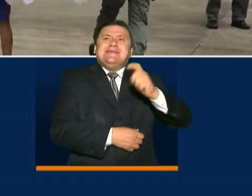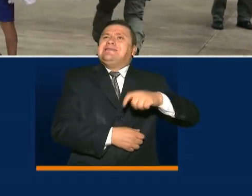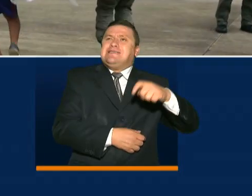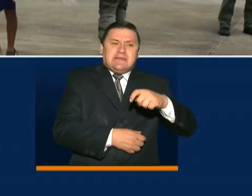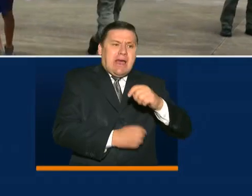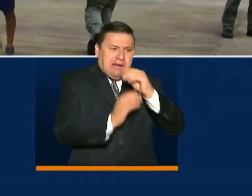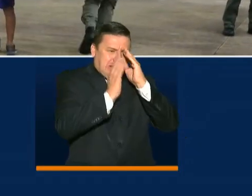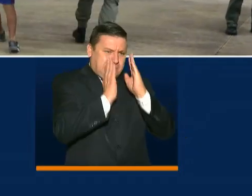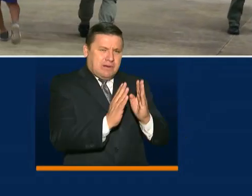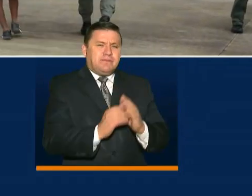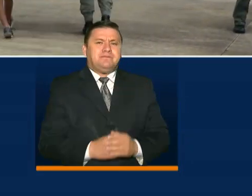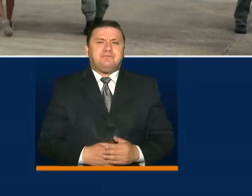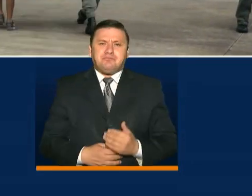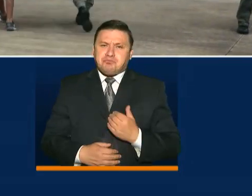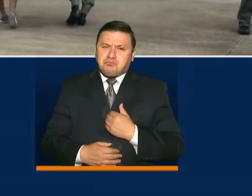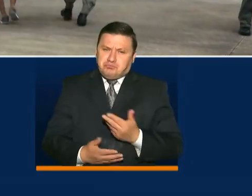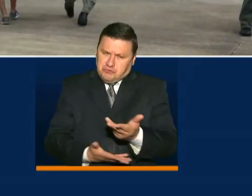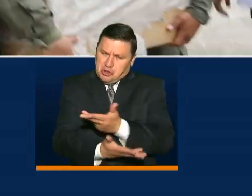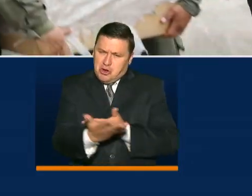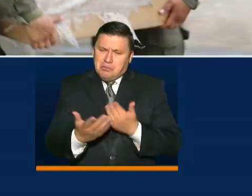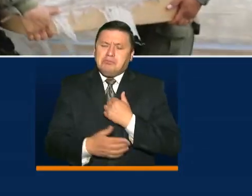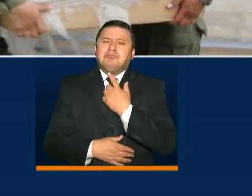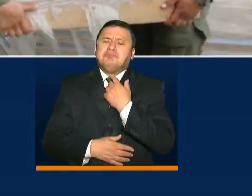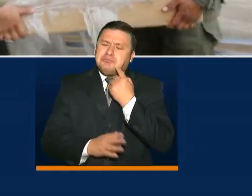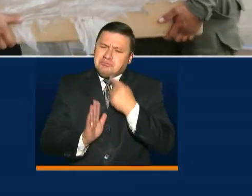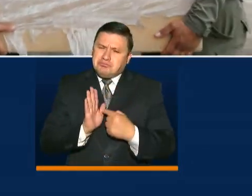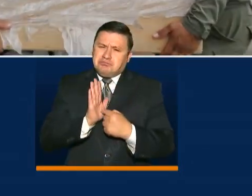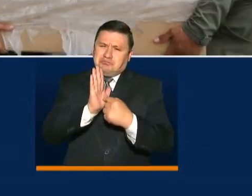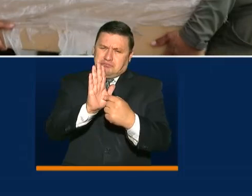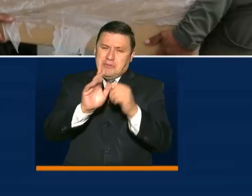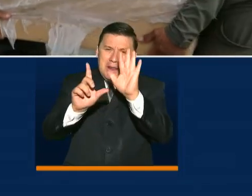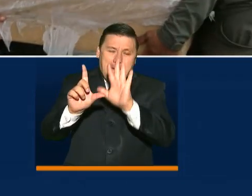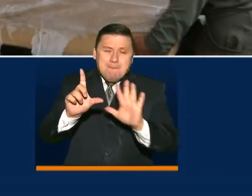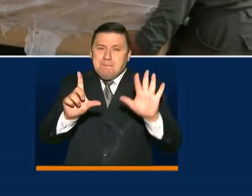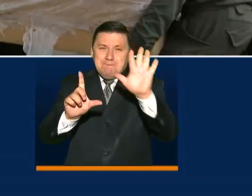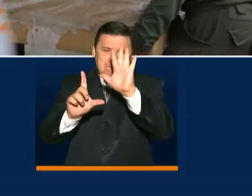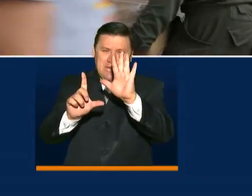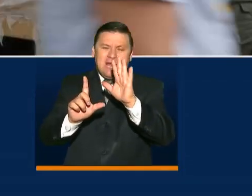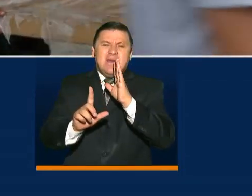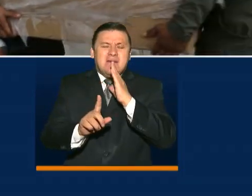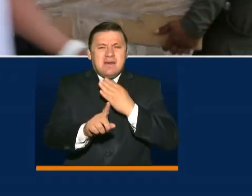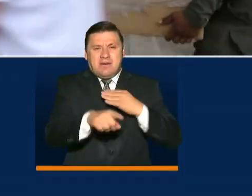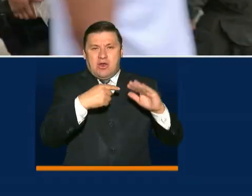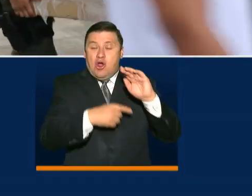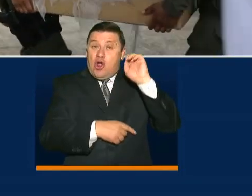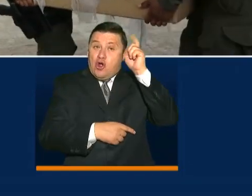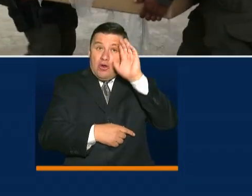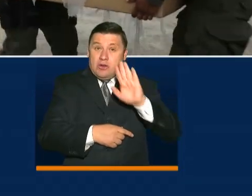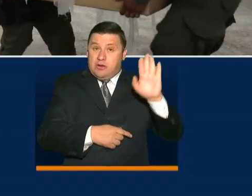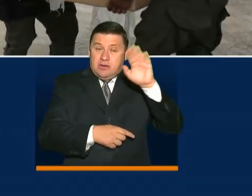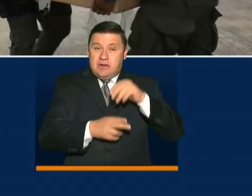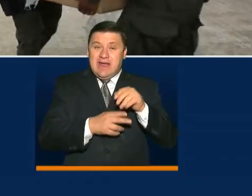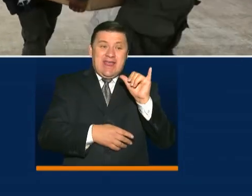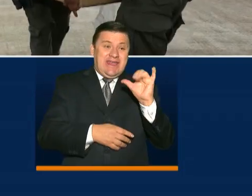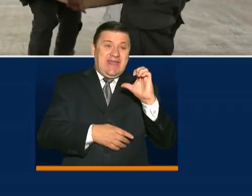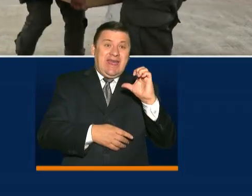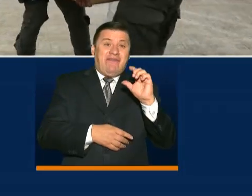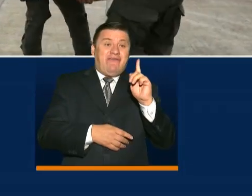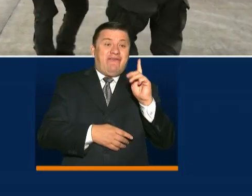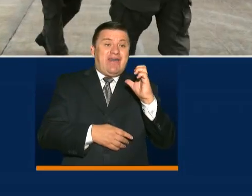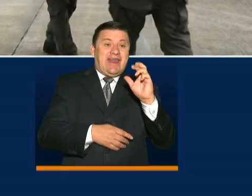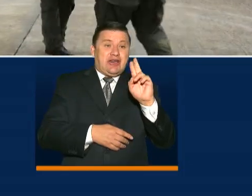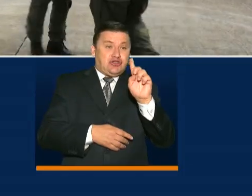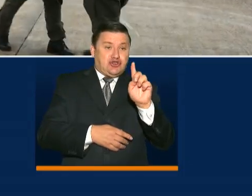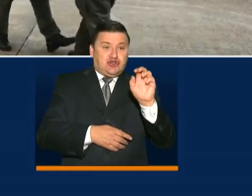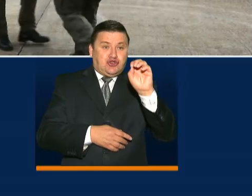requieren. Y me gustaría compartirles a ustedes un video que nos ha mandado hoy el gobernador Jefferson Mena con